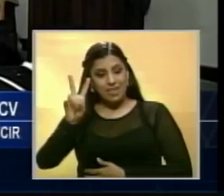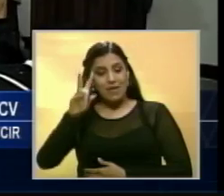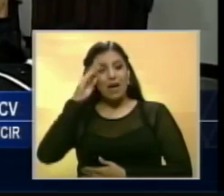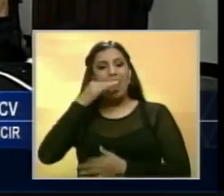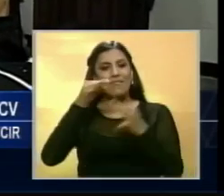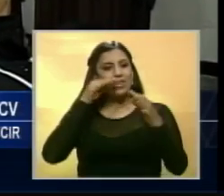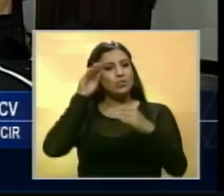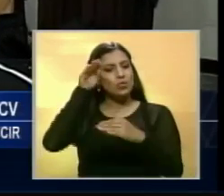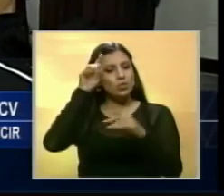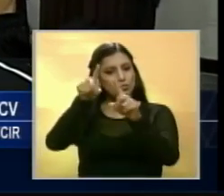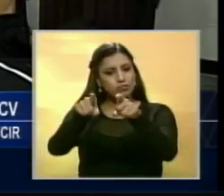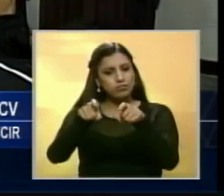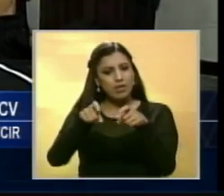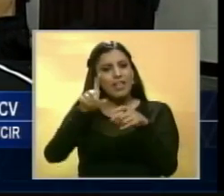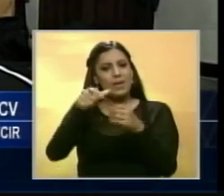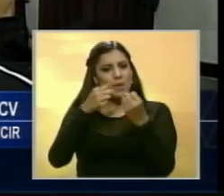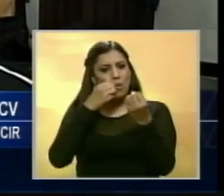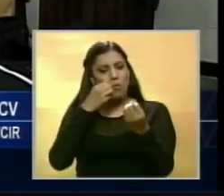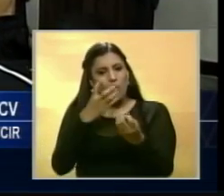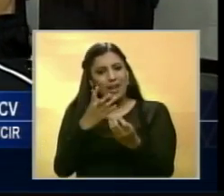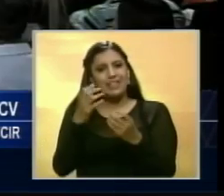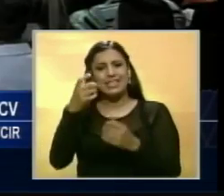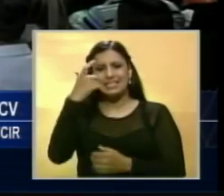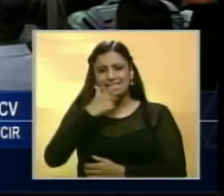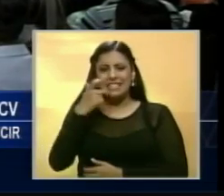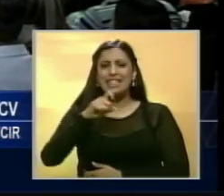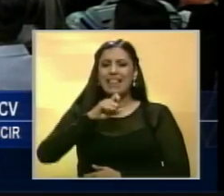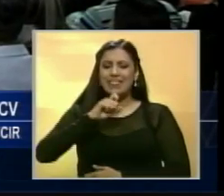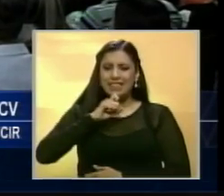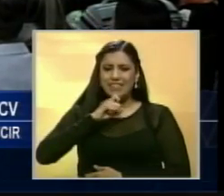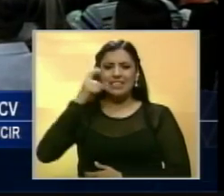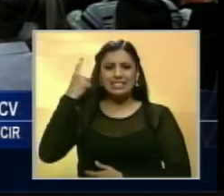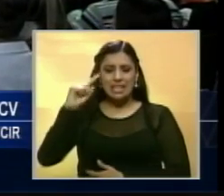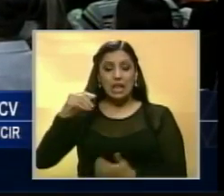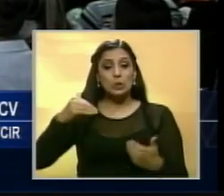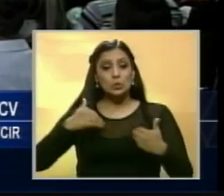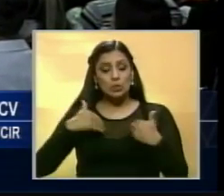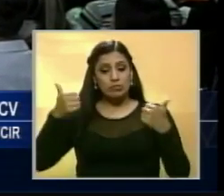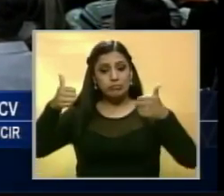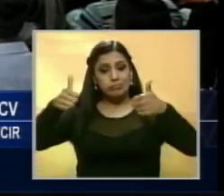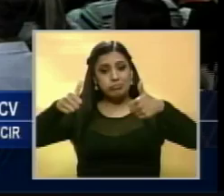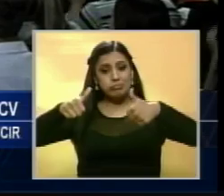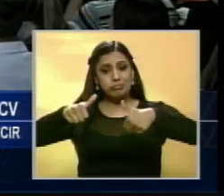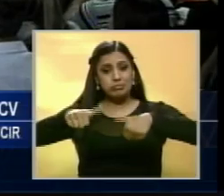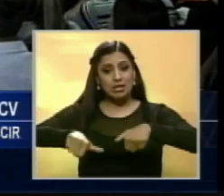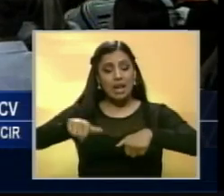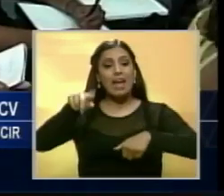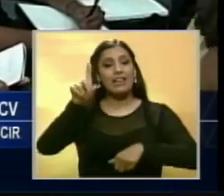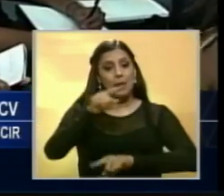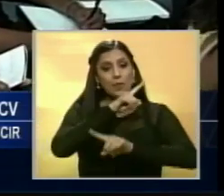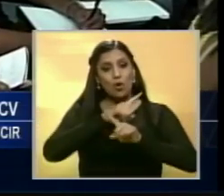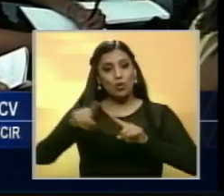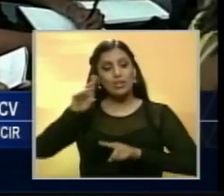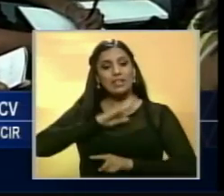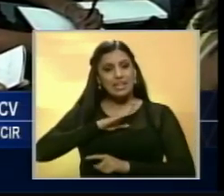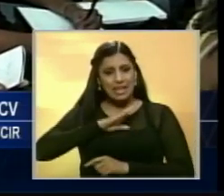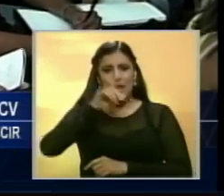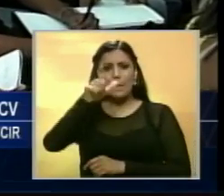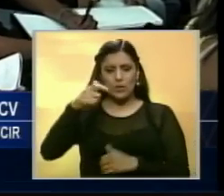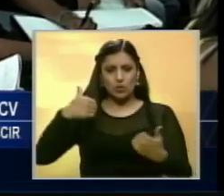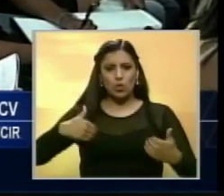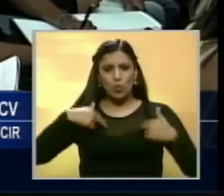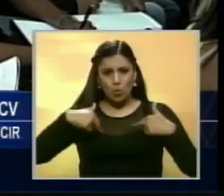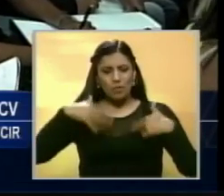de la agricultura. Hizo énfasis en las serias dificultades que está generando la caída de la producción, a pesar de tener capital humano